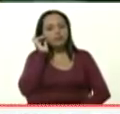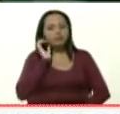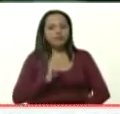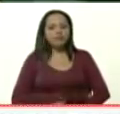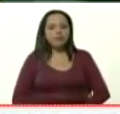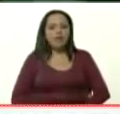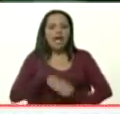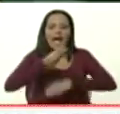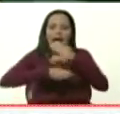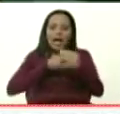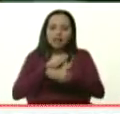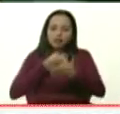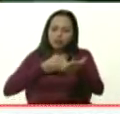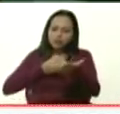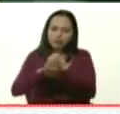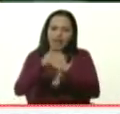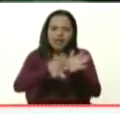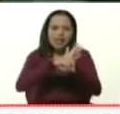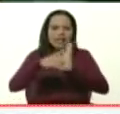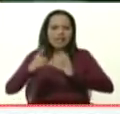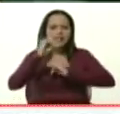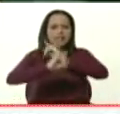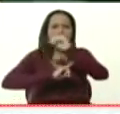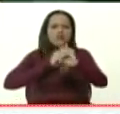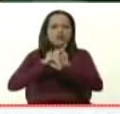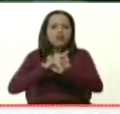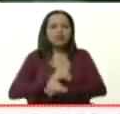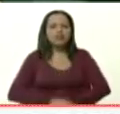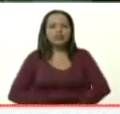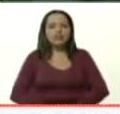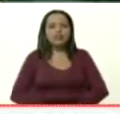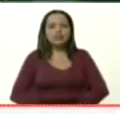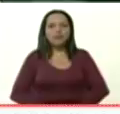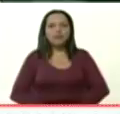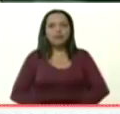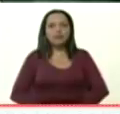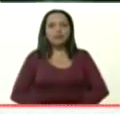cumpliendo con las leyes internacionales,